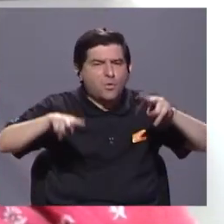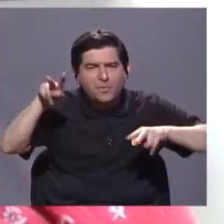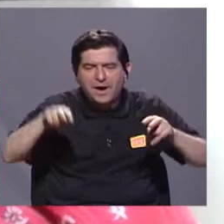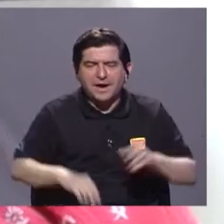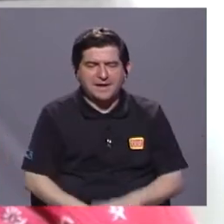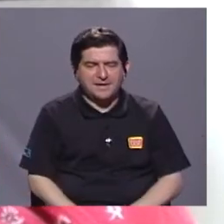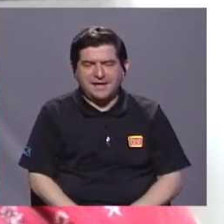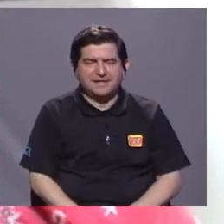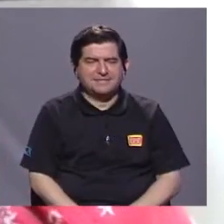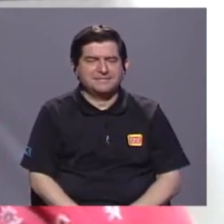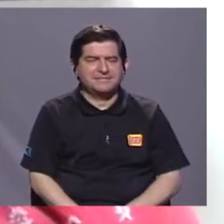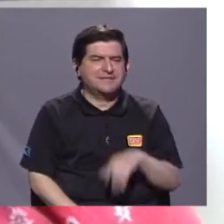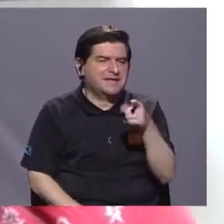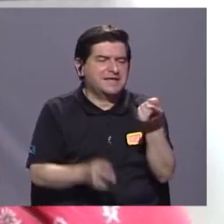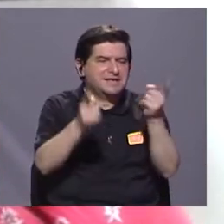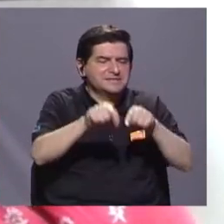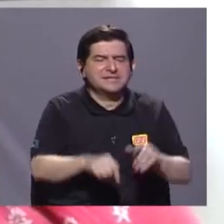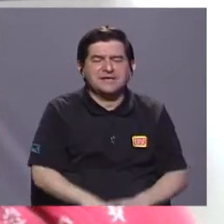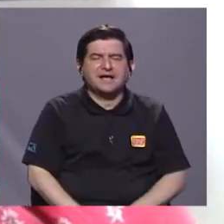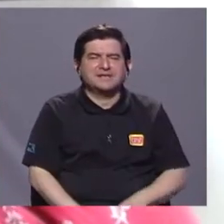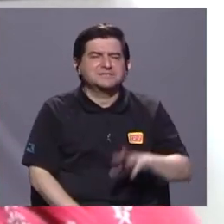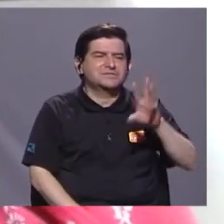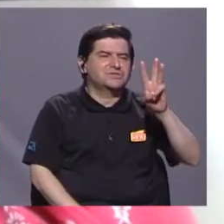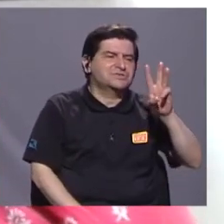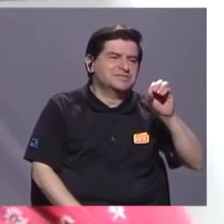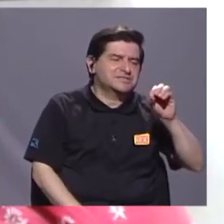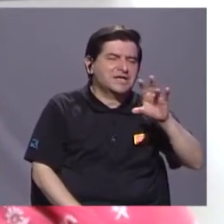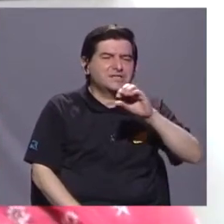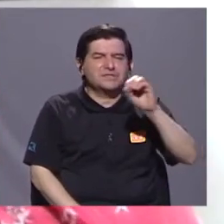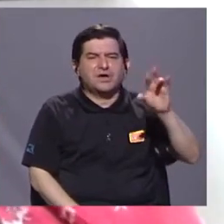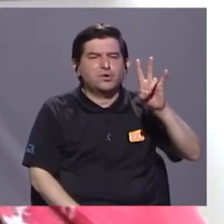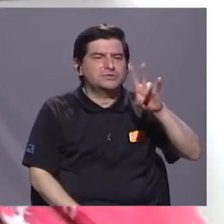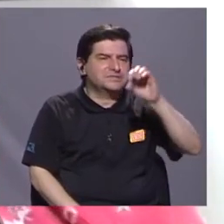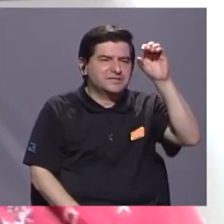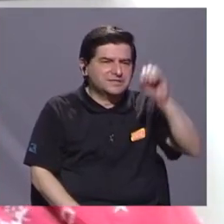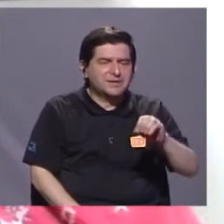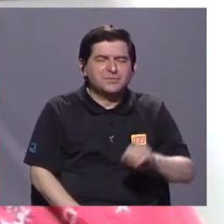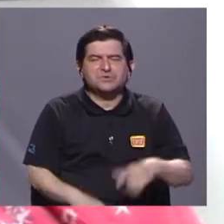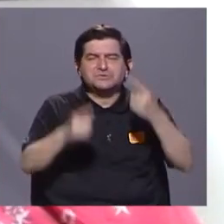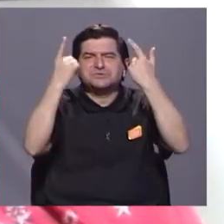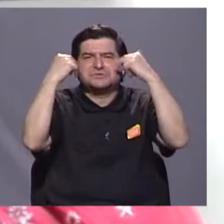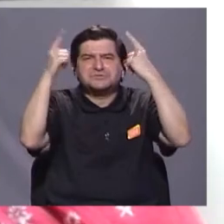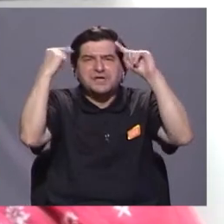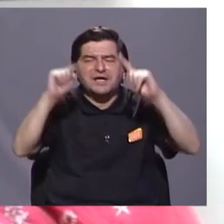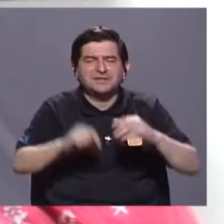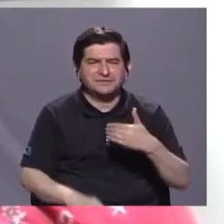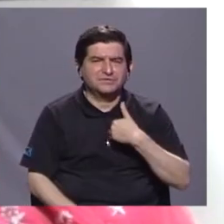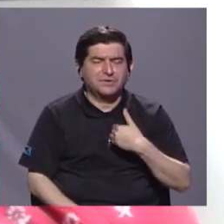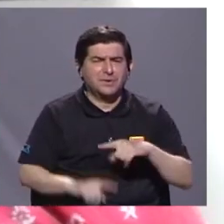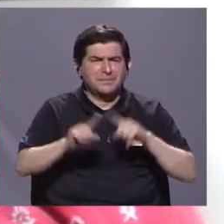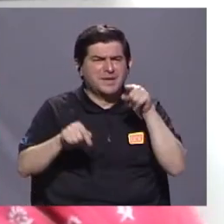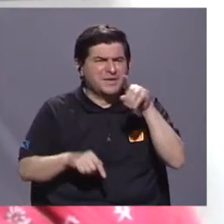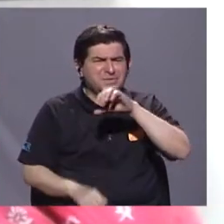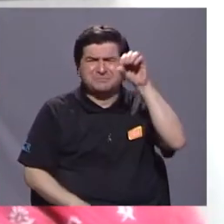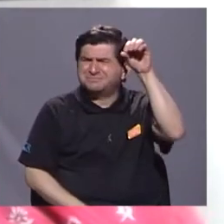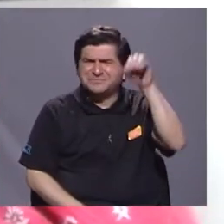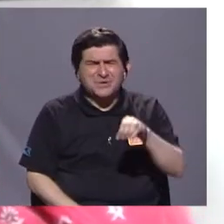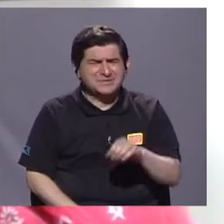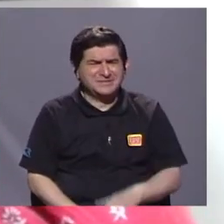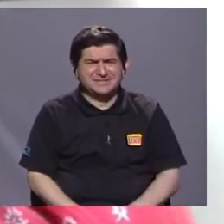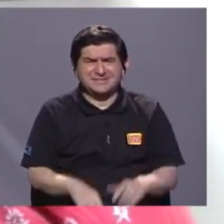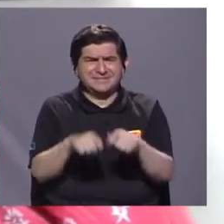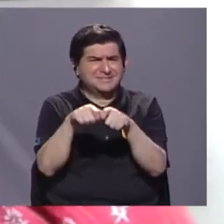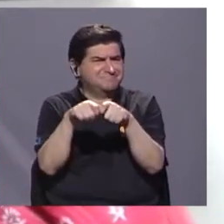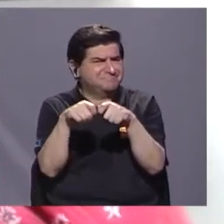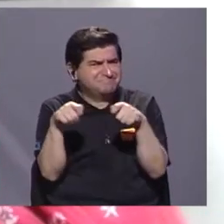x 10 eta y que baja el 60 70 por ciento en la efectividad pero en realidad en esos porcentajes se miden